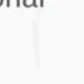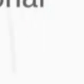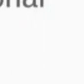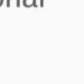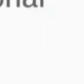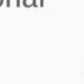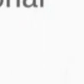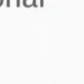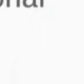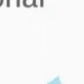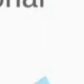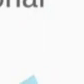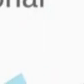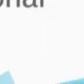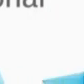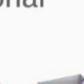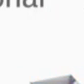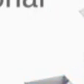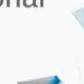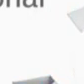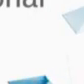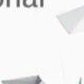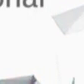Inicio de espacio promocional.